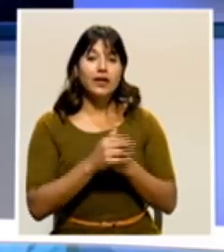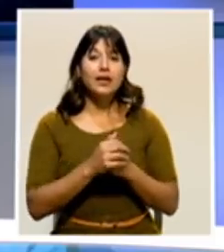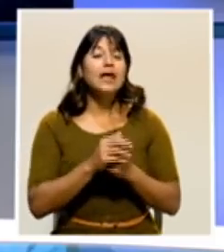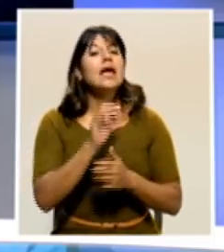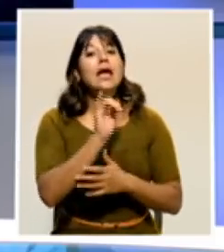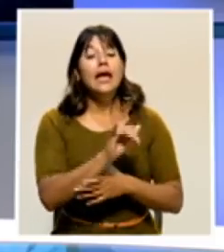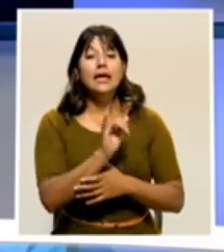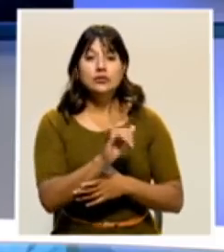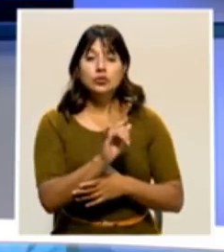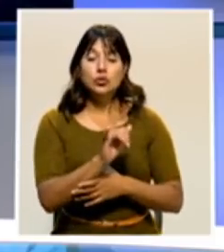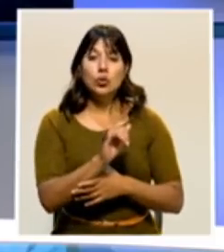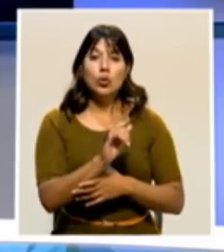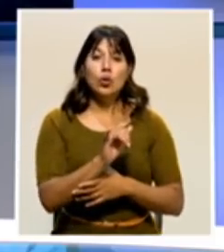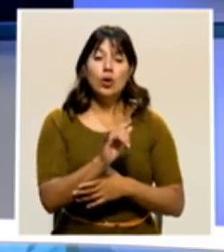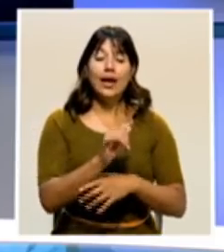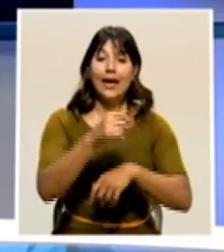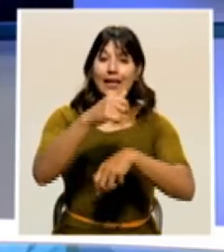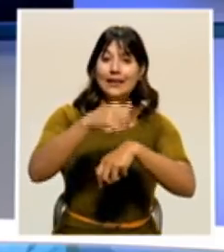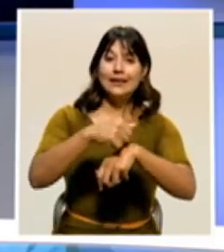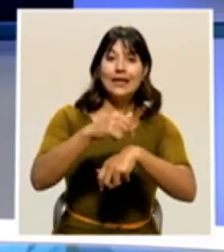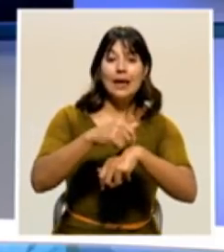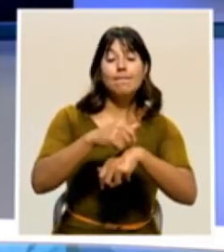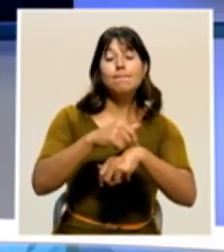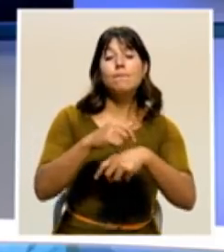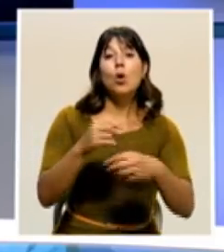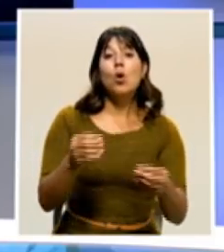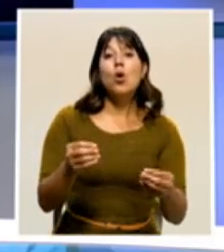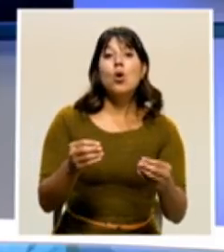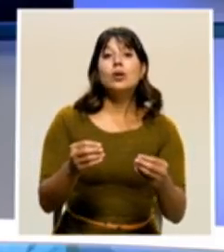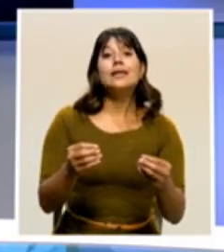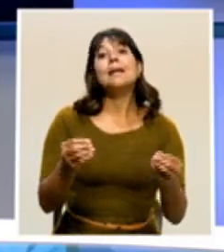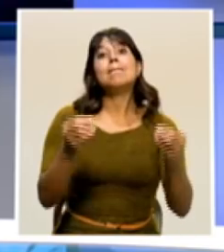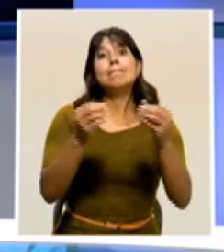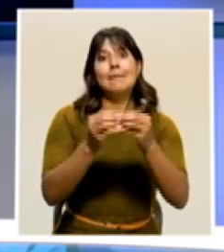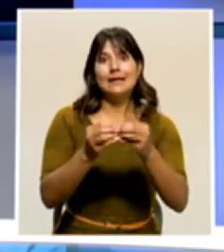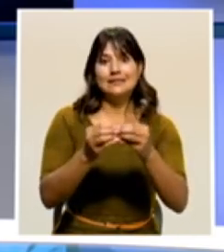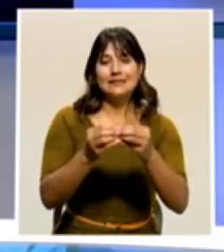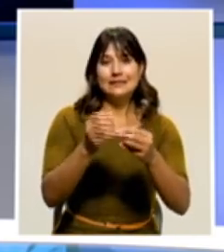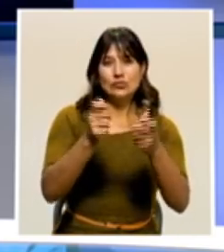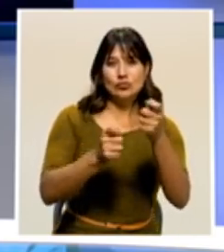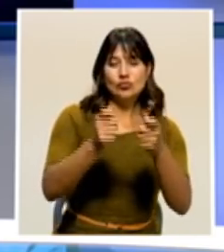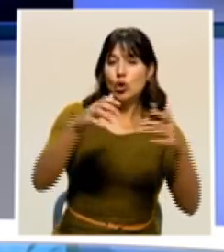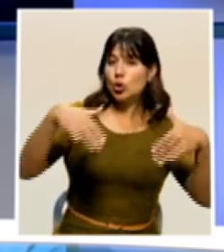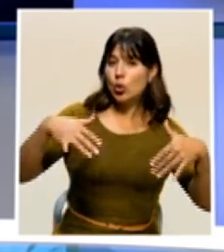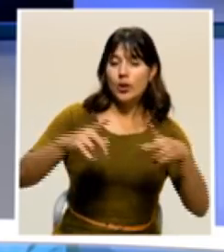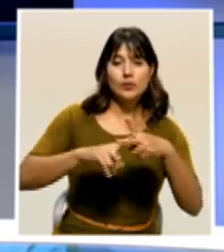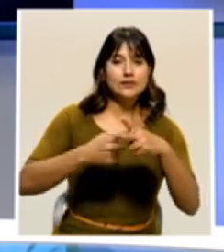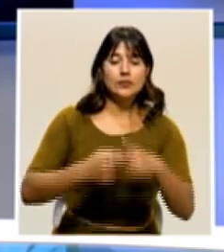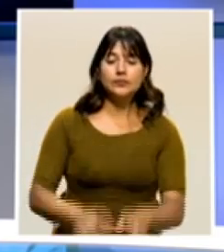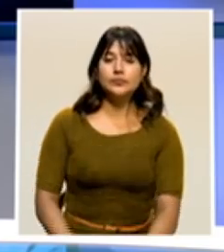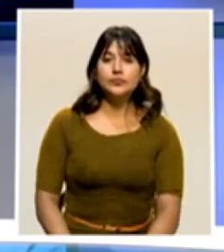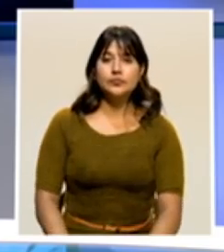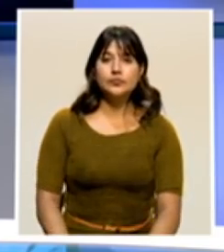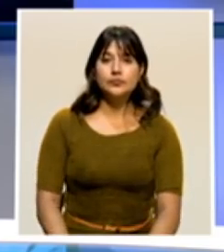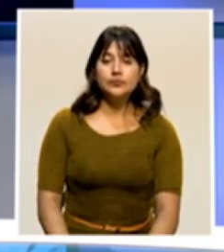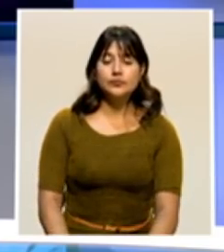Esto a pesar de que la época alta de las cogidas de café aún no se ha iniciado.